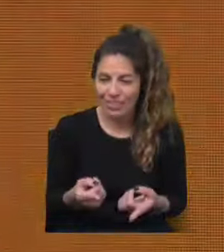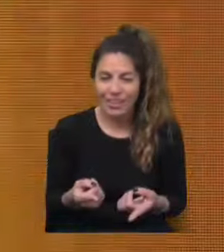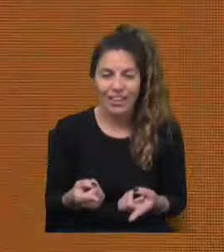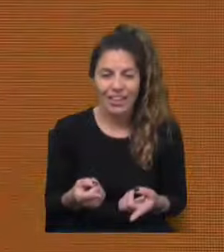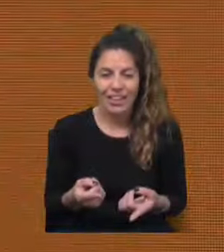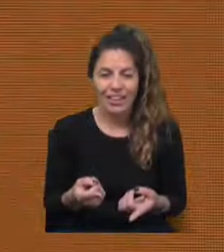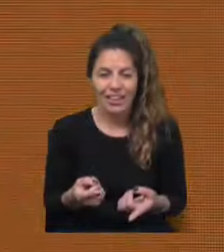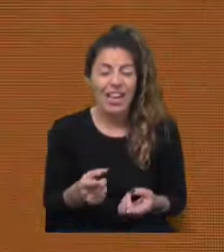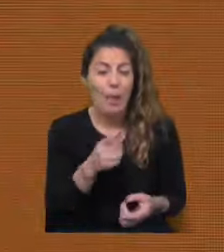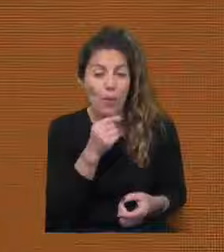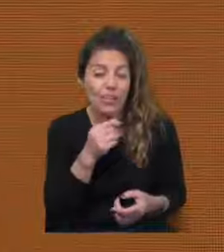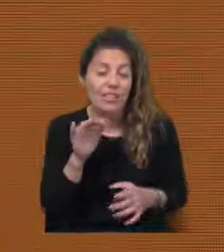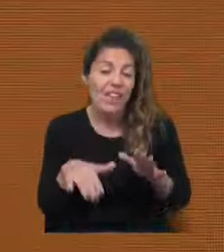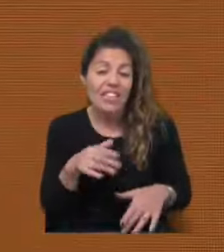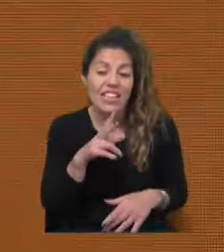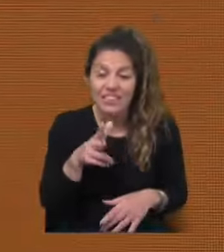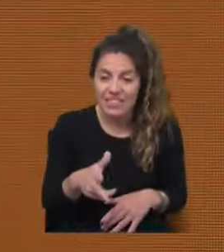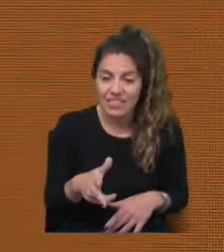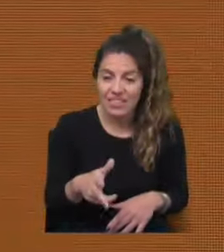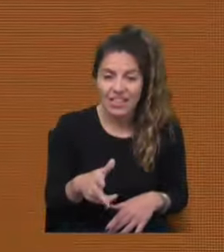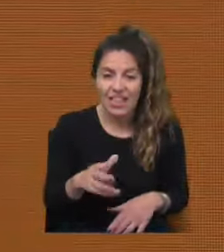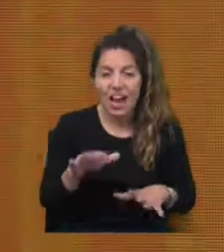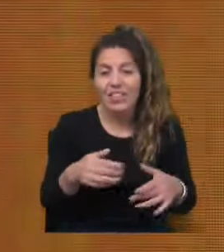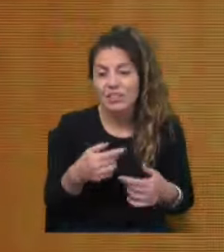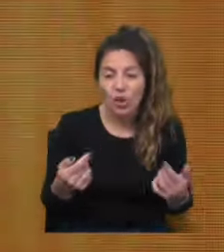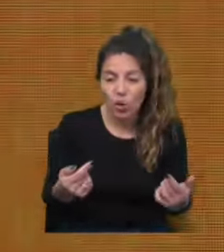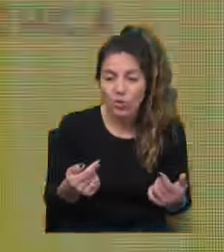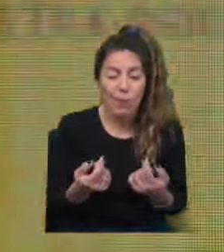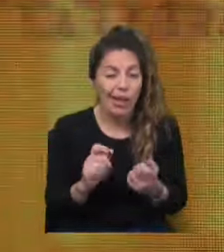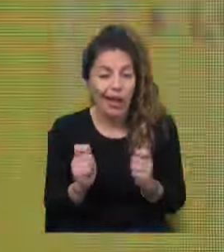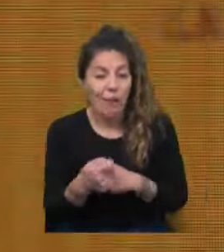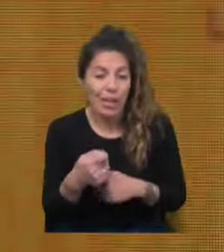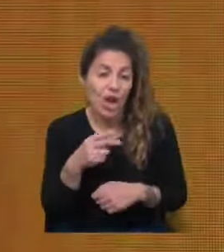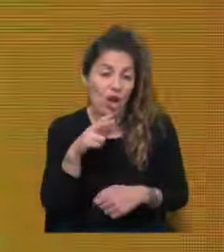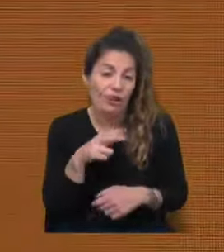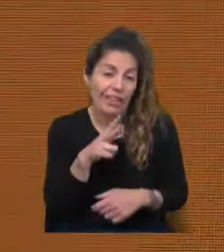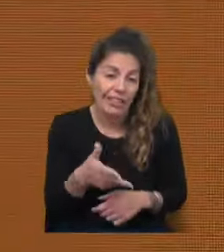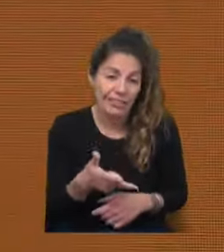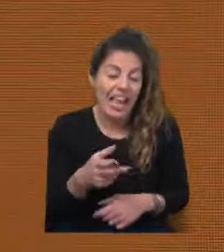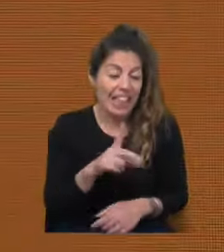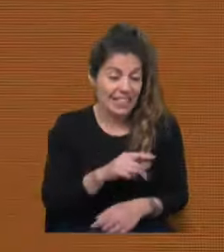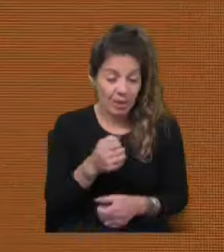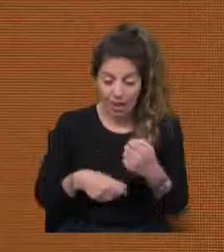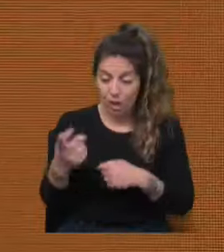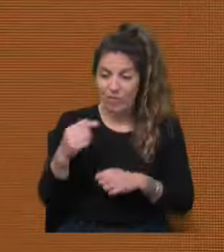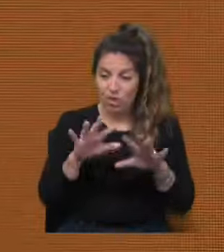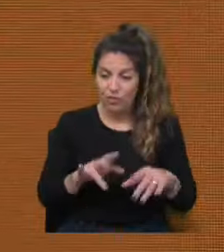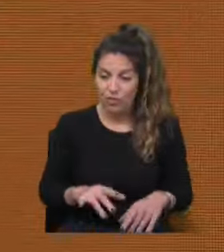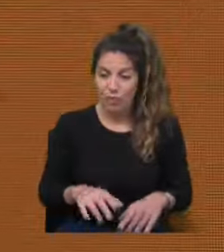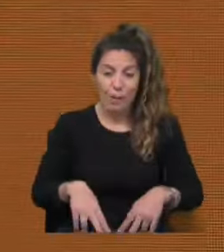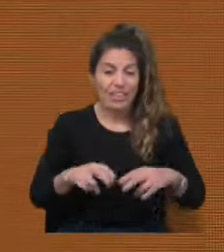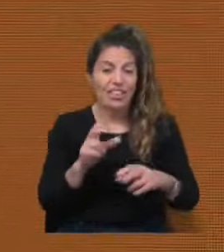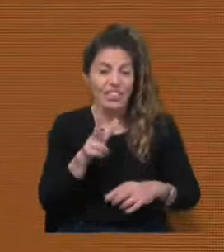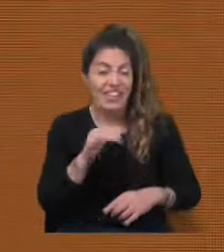la propia policía tiende a veces a decir a veces una cosa y a veces otra. Eso te digo, en diciembre del año pasado, este informe de investigaciones decía que